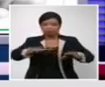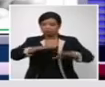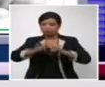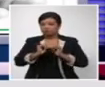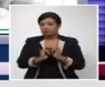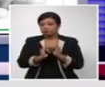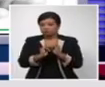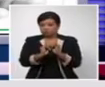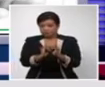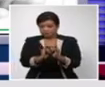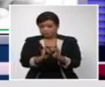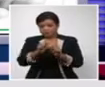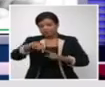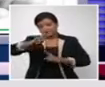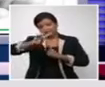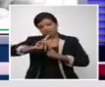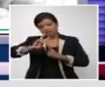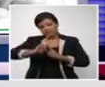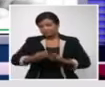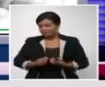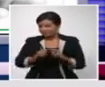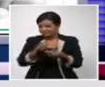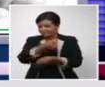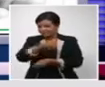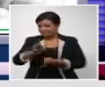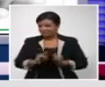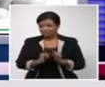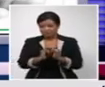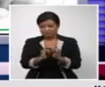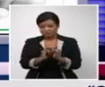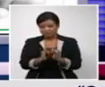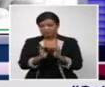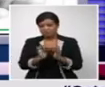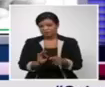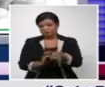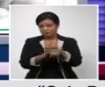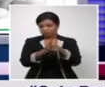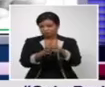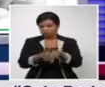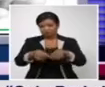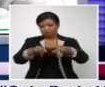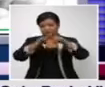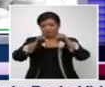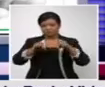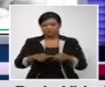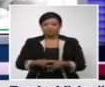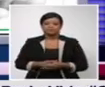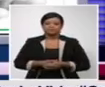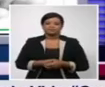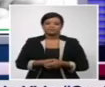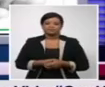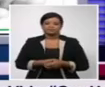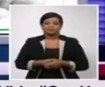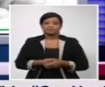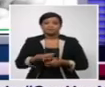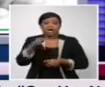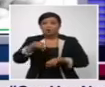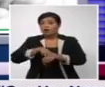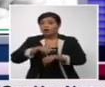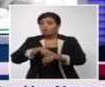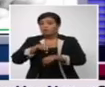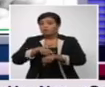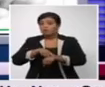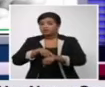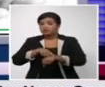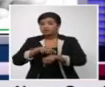radio y televisión para llevar a usted la información sobre la situación epidemiológica en el país. Me acompañará en este primer momento de conferencia